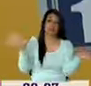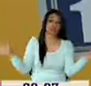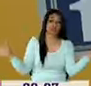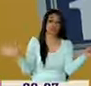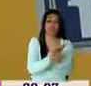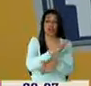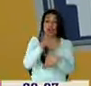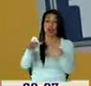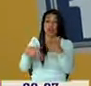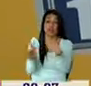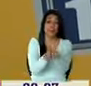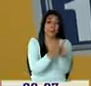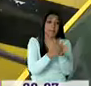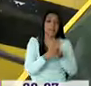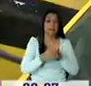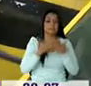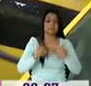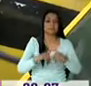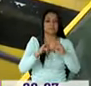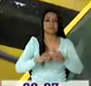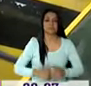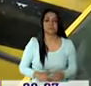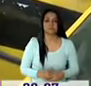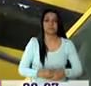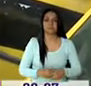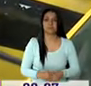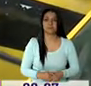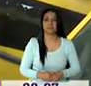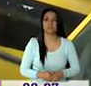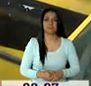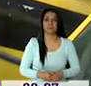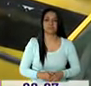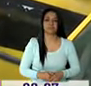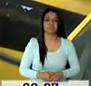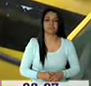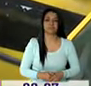entregado todos los adhesivos. En Quito informó Andrea Valareso.